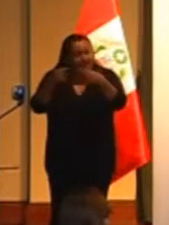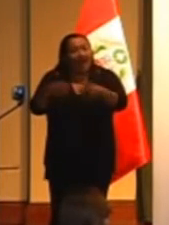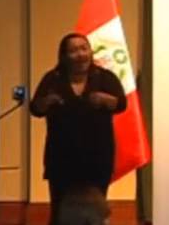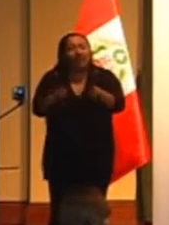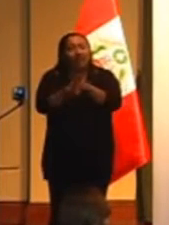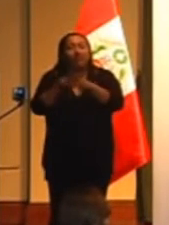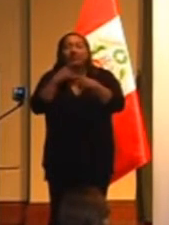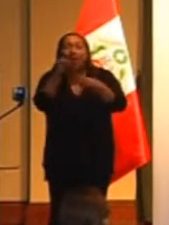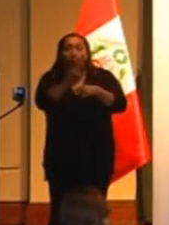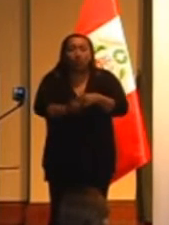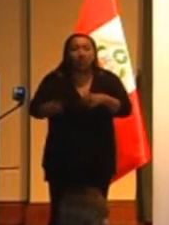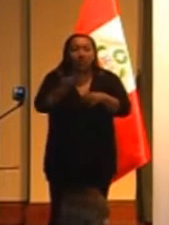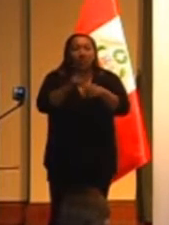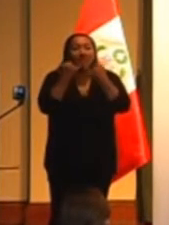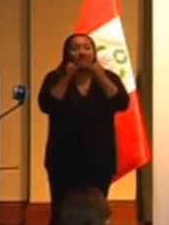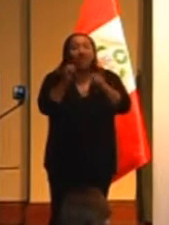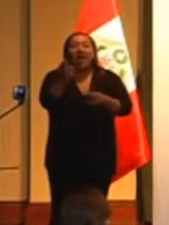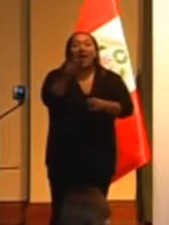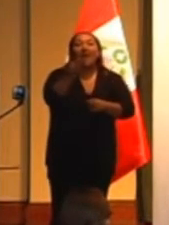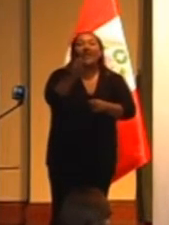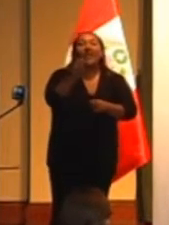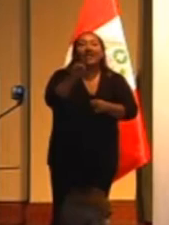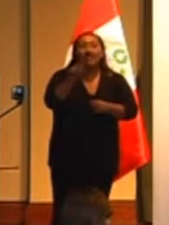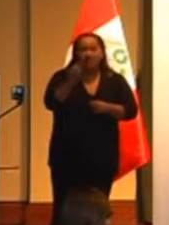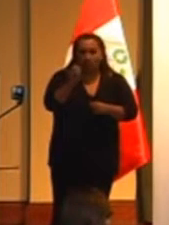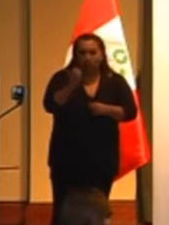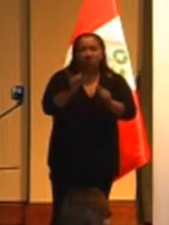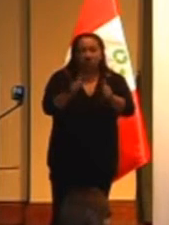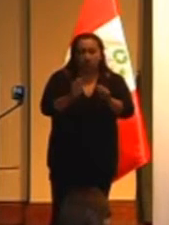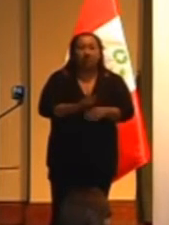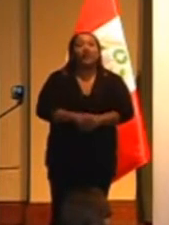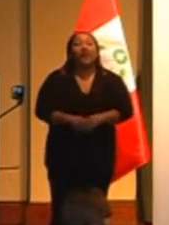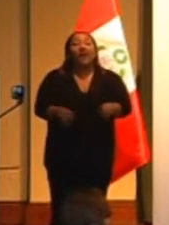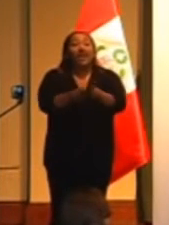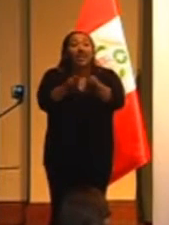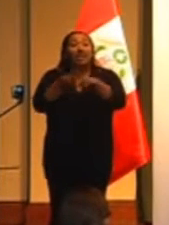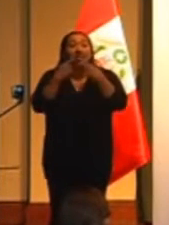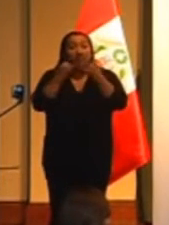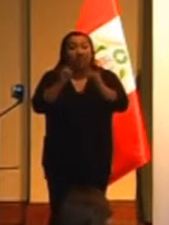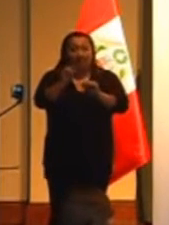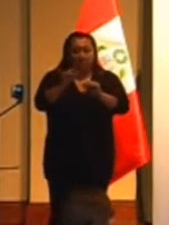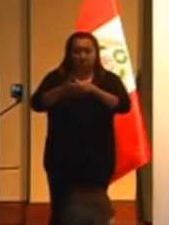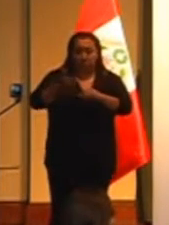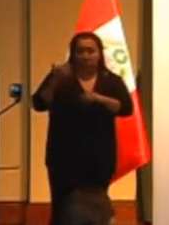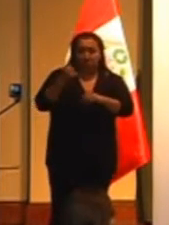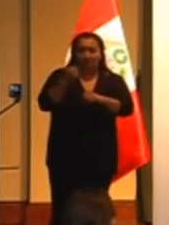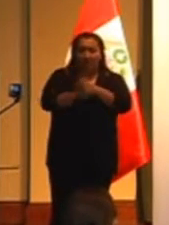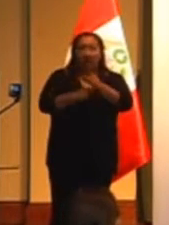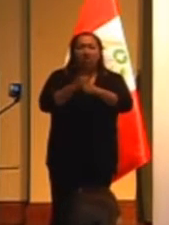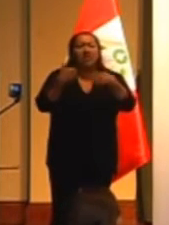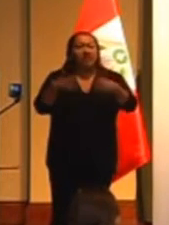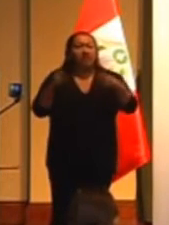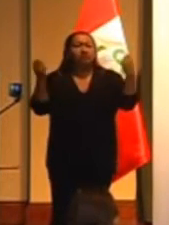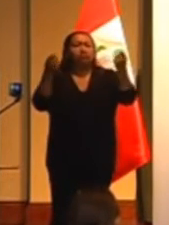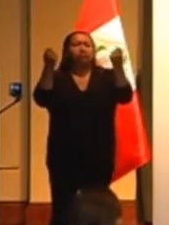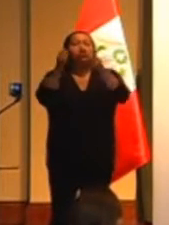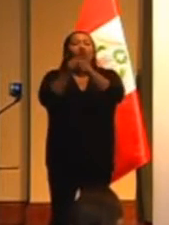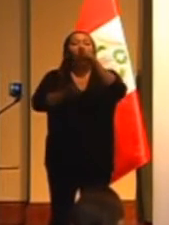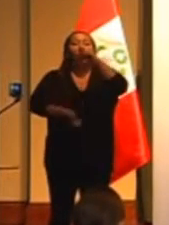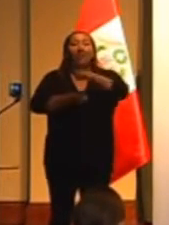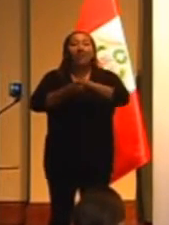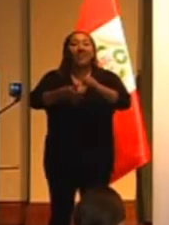esta información en aquello. Quiero también anunciarles que este año, hace muy poquito, hemos celebrado un convenio